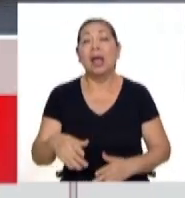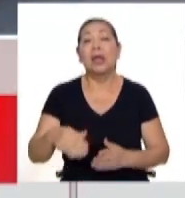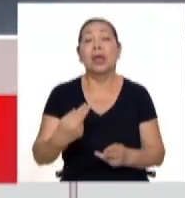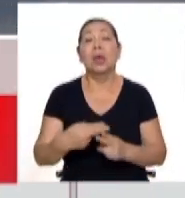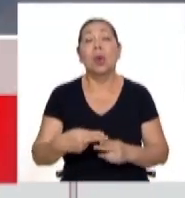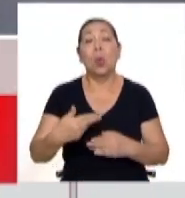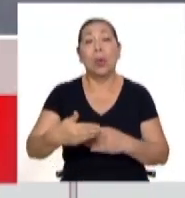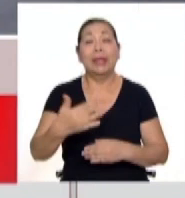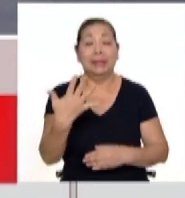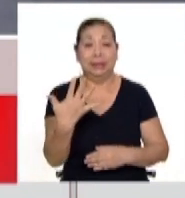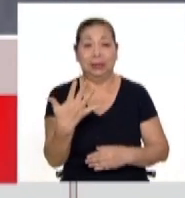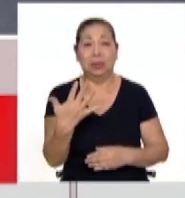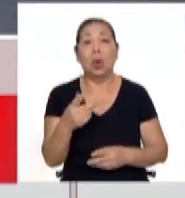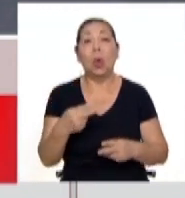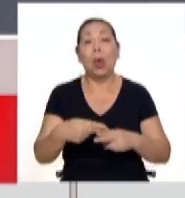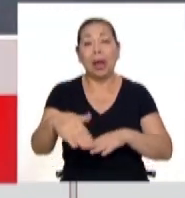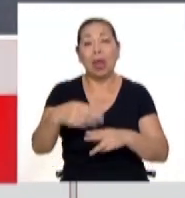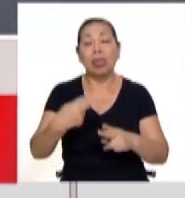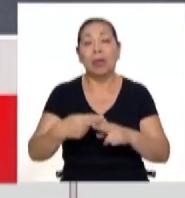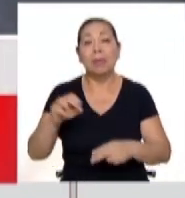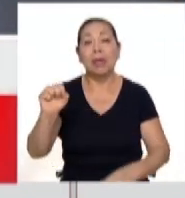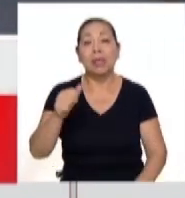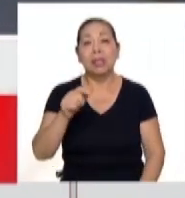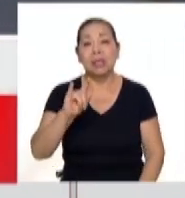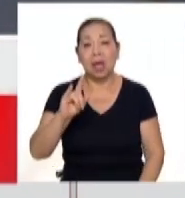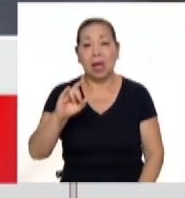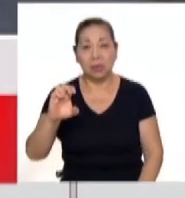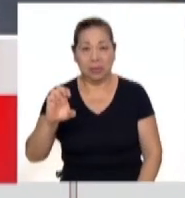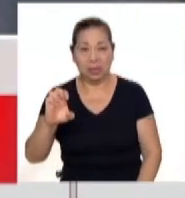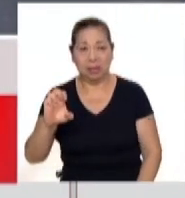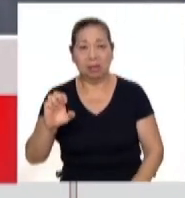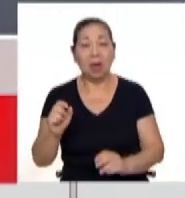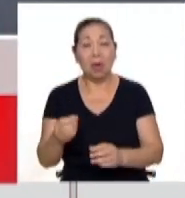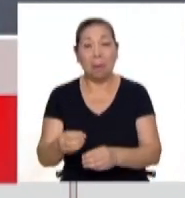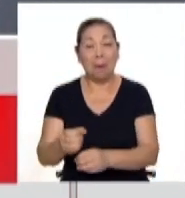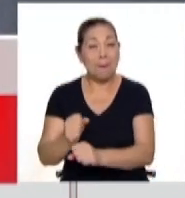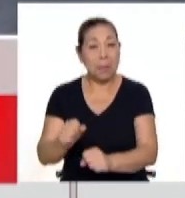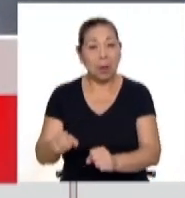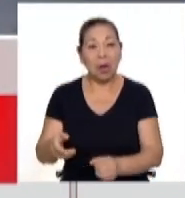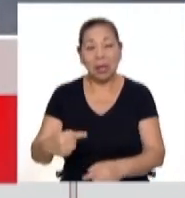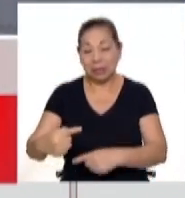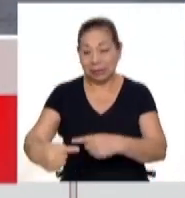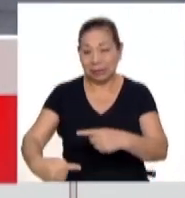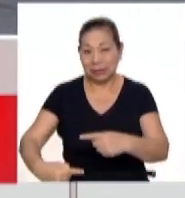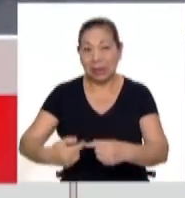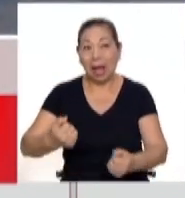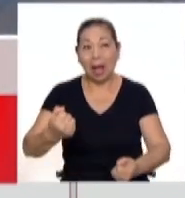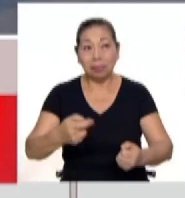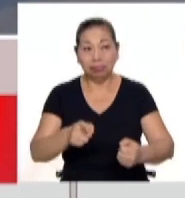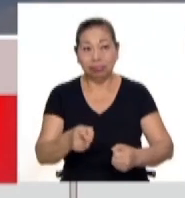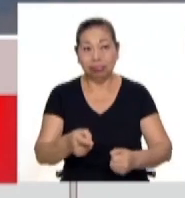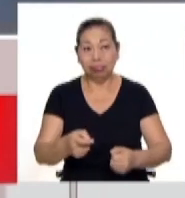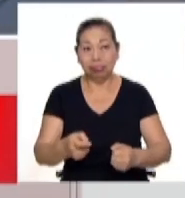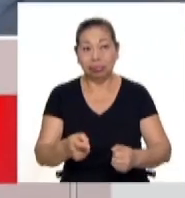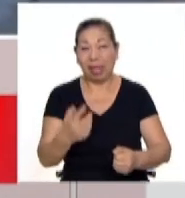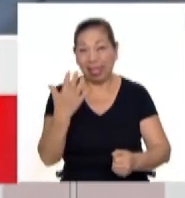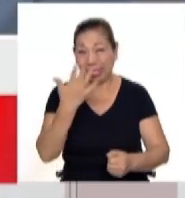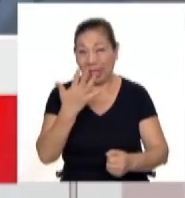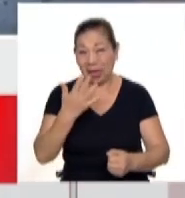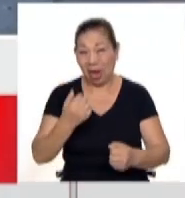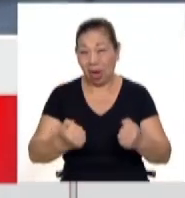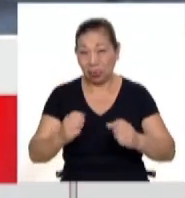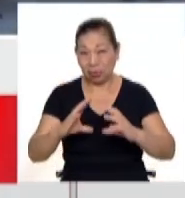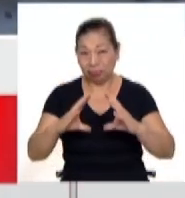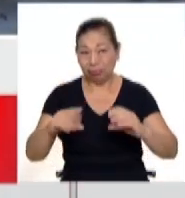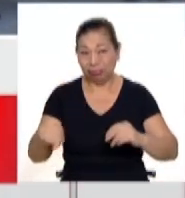Sauces, cuadra 5, en el distrito de Surquillo. Un artefacto explosivo fue dejado en la llanta de esta camioneta negra que vemos